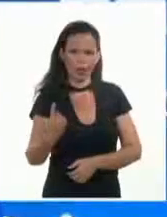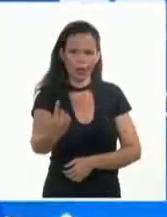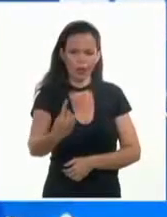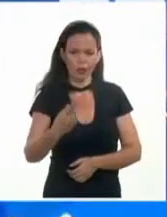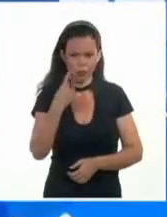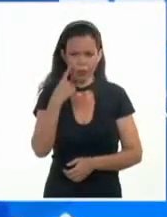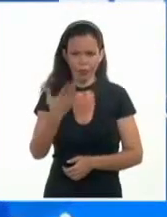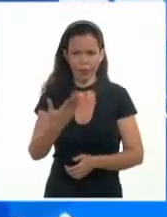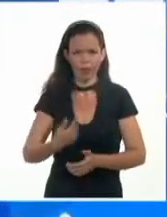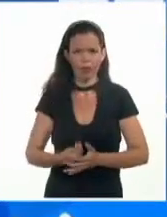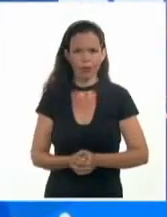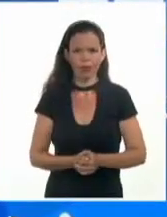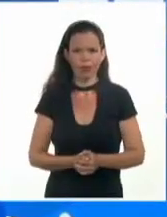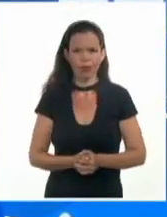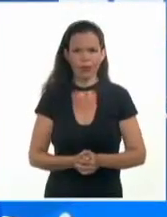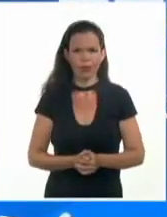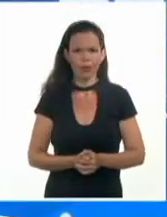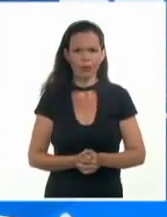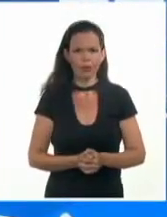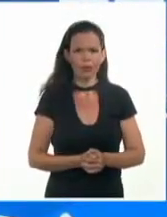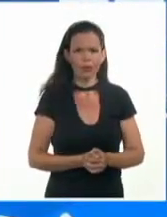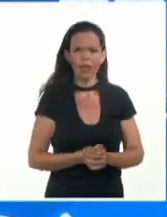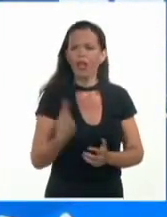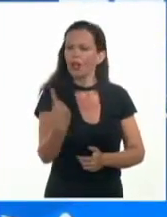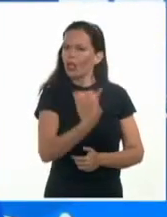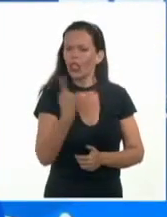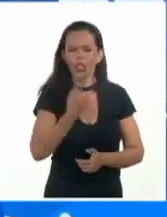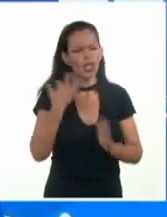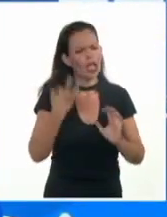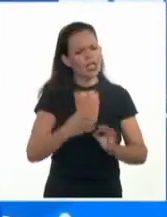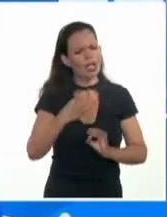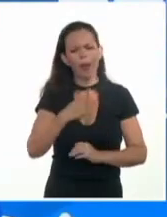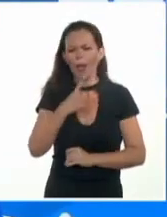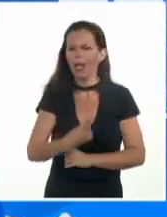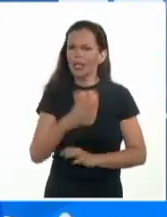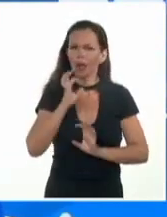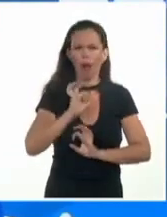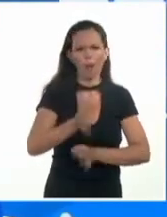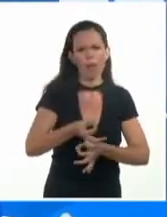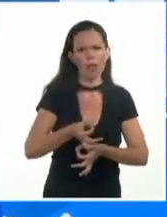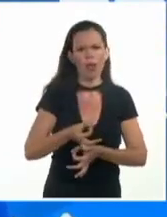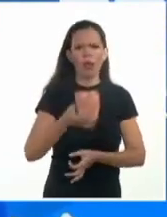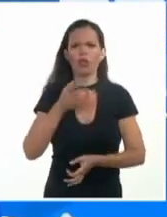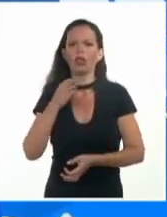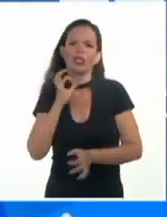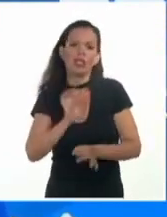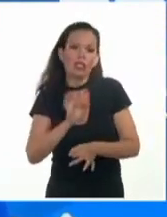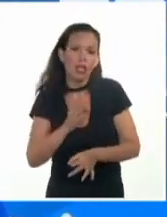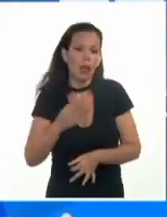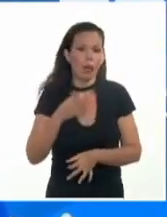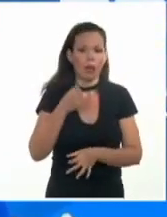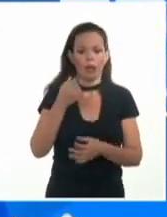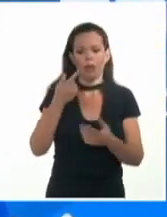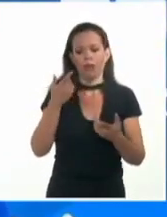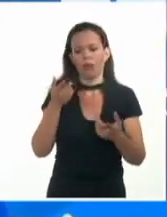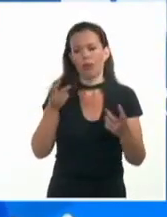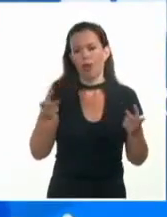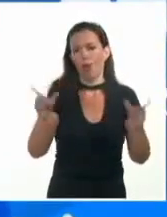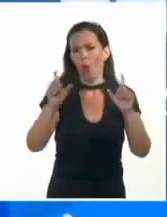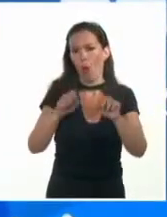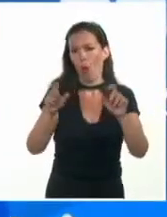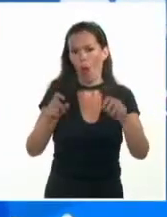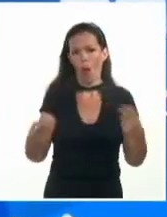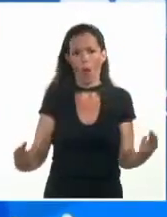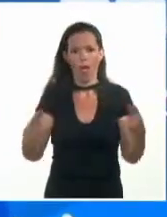El mensaje de este equipo de softball siempre es el mismo. Nosotros cada vez que salimos a defender la niña bonita de nosotros, nuestra bandera y con